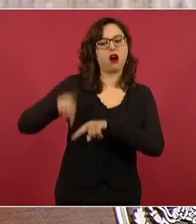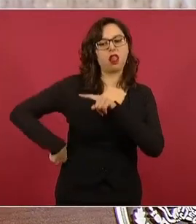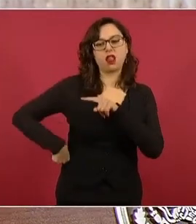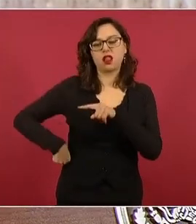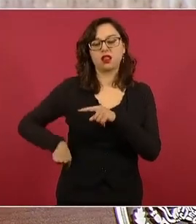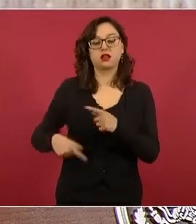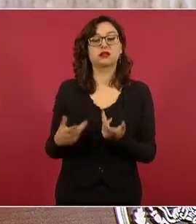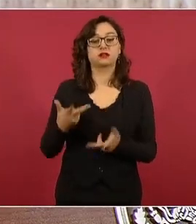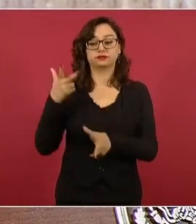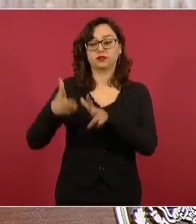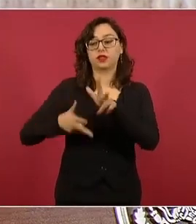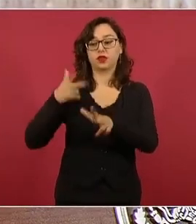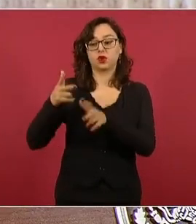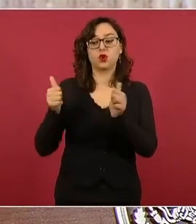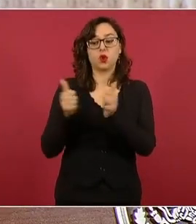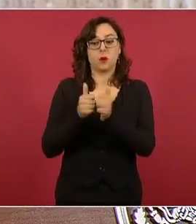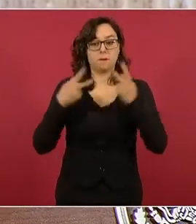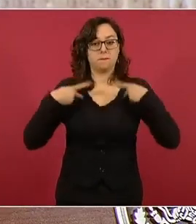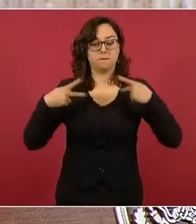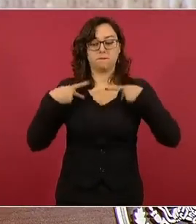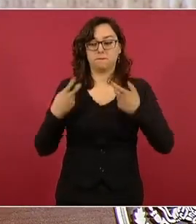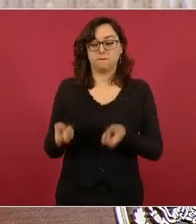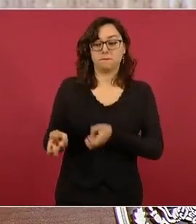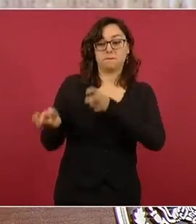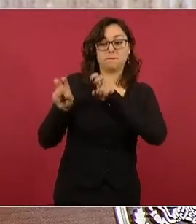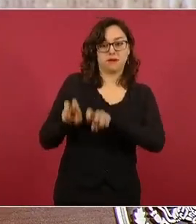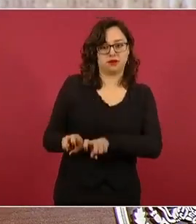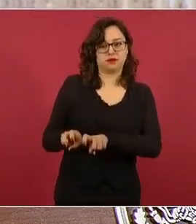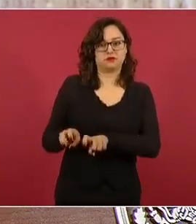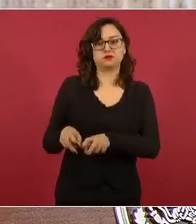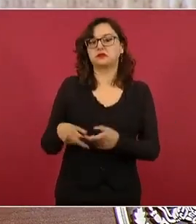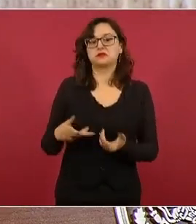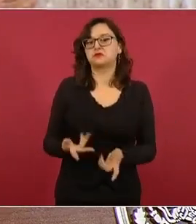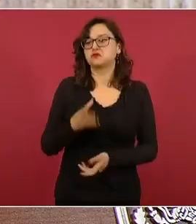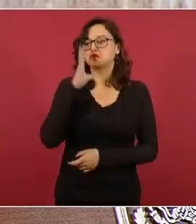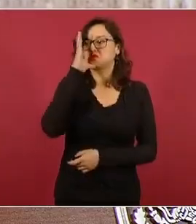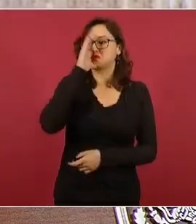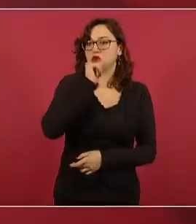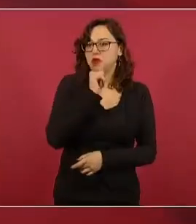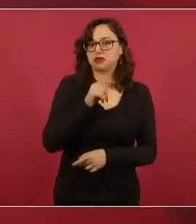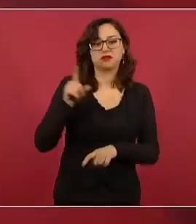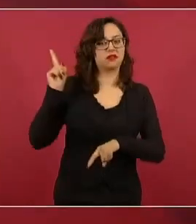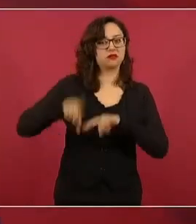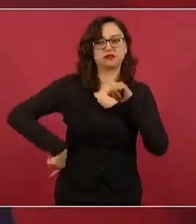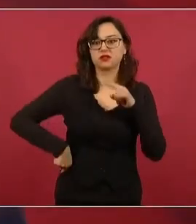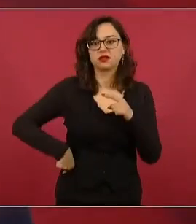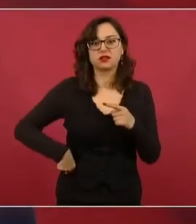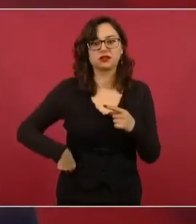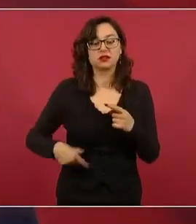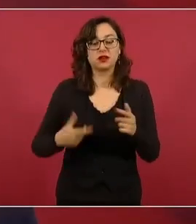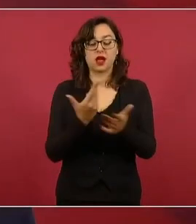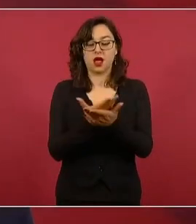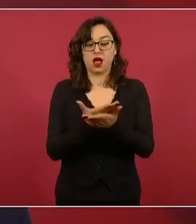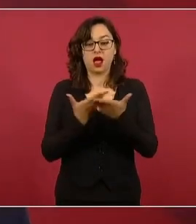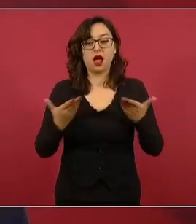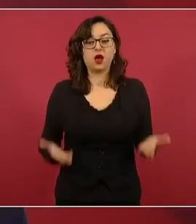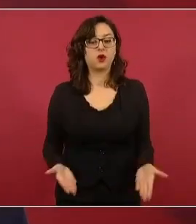estamos haciendo ahora es recuperando